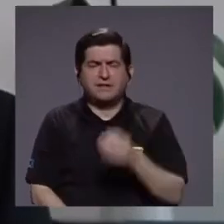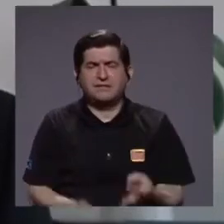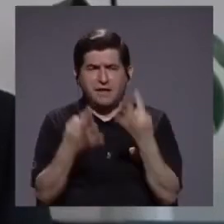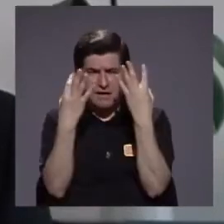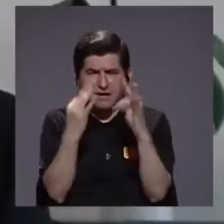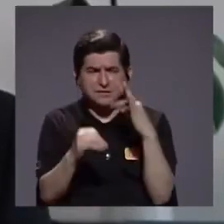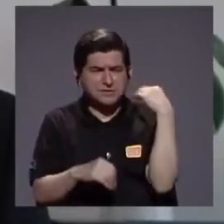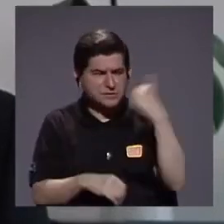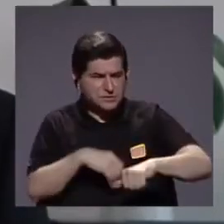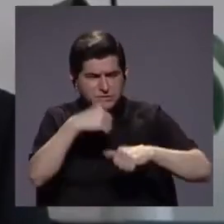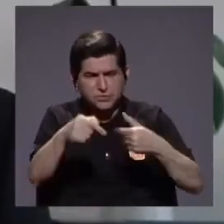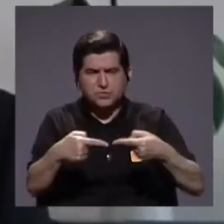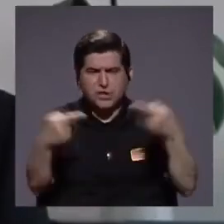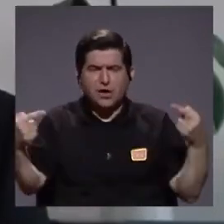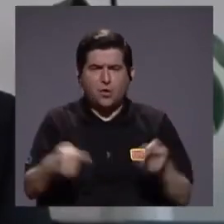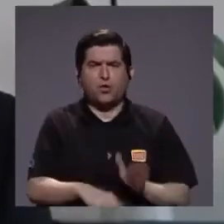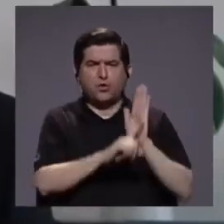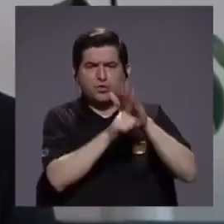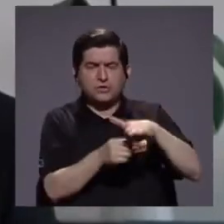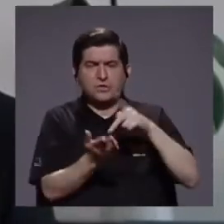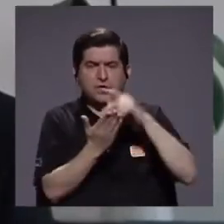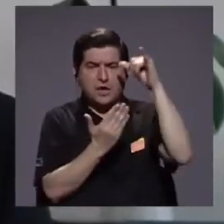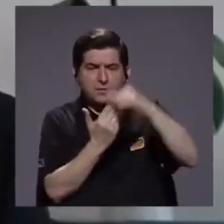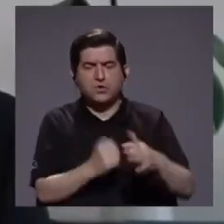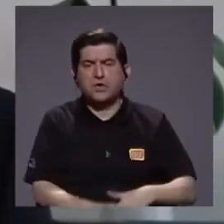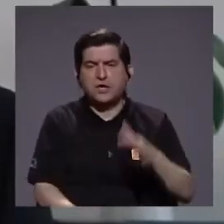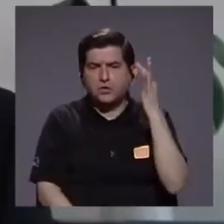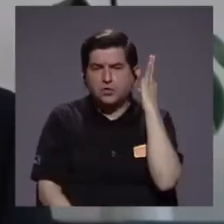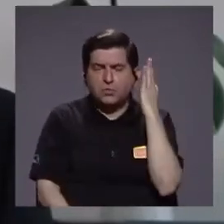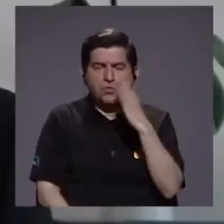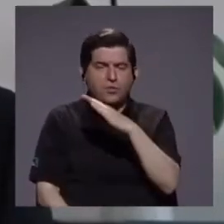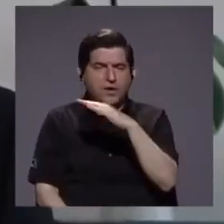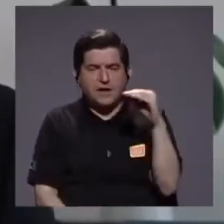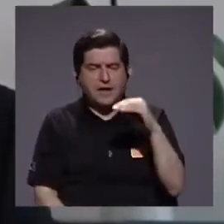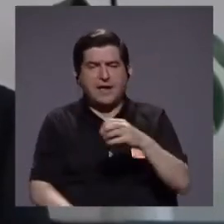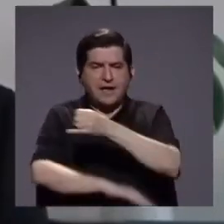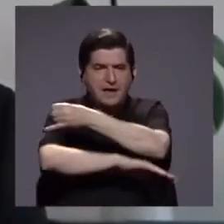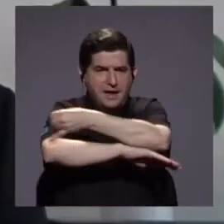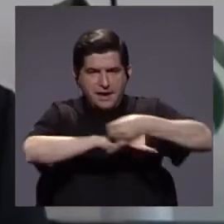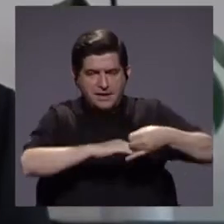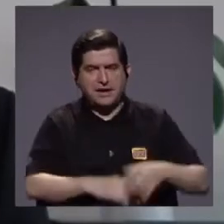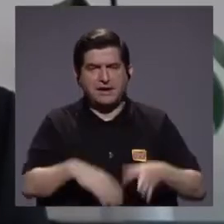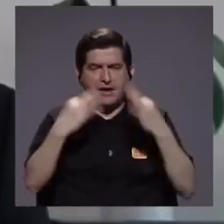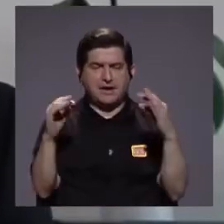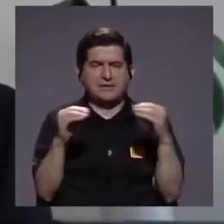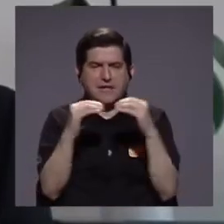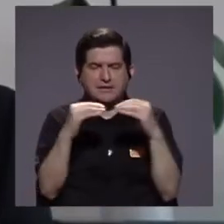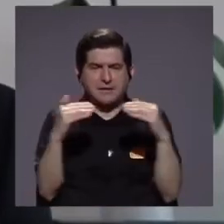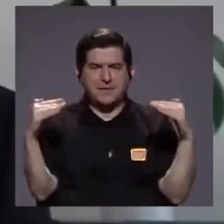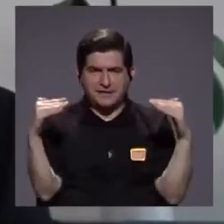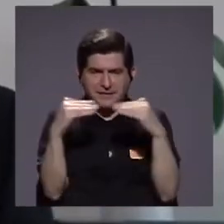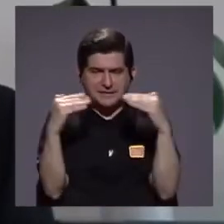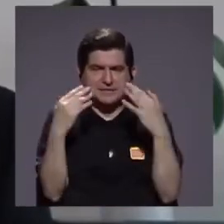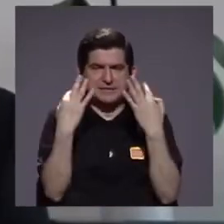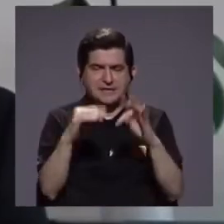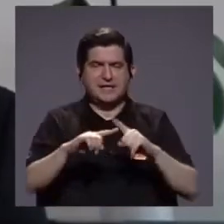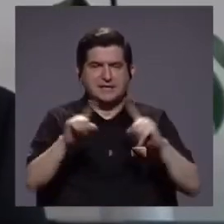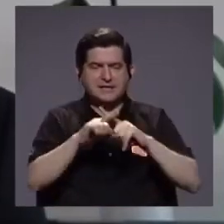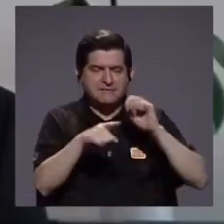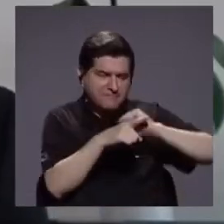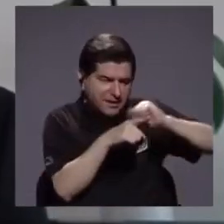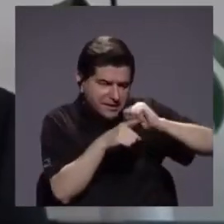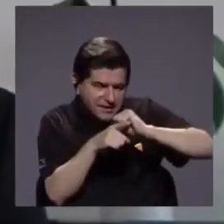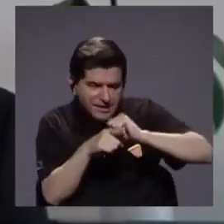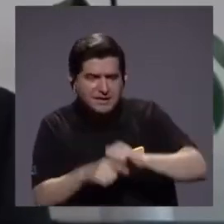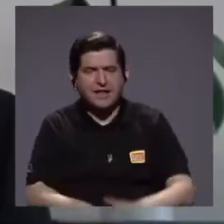buscan la lucha contra el acoso, como es el proyecto de Mujer en Ingeniería, que además de buscar mayor equidad, trata con capacitaciones,